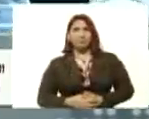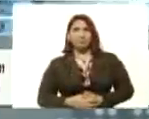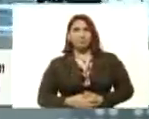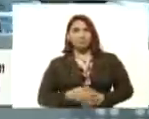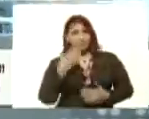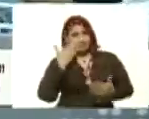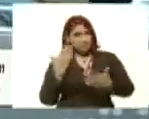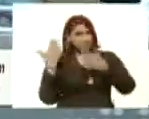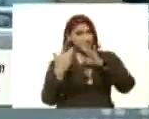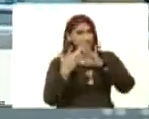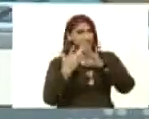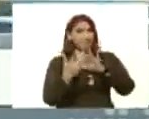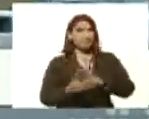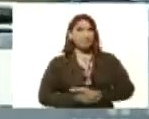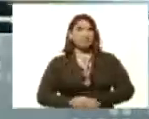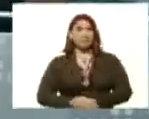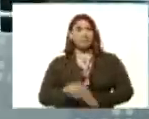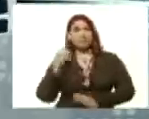Adelante.